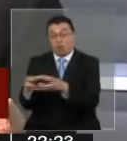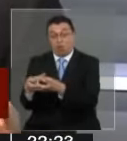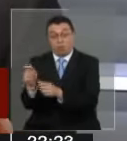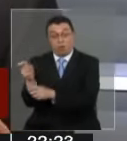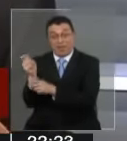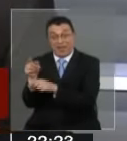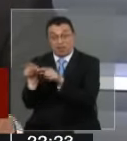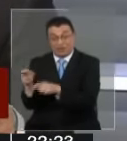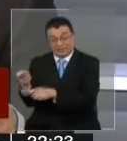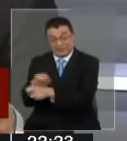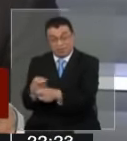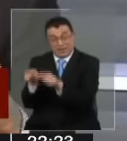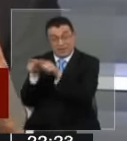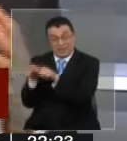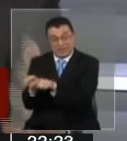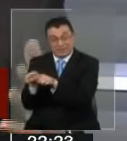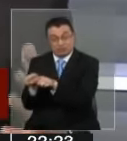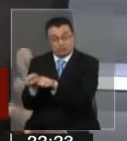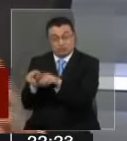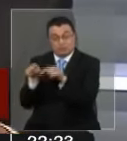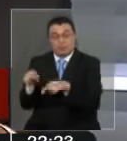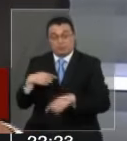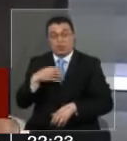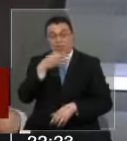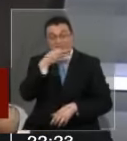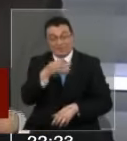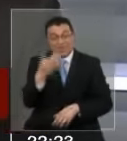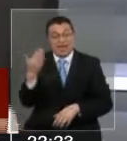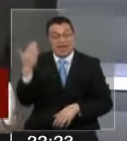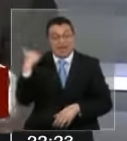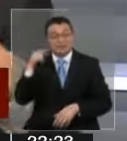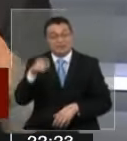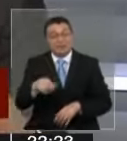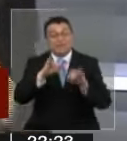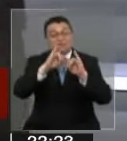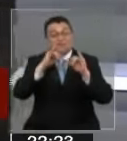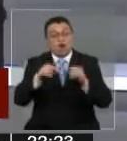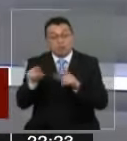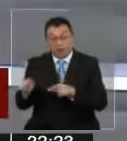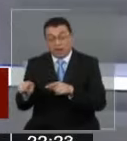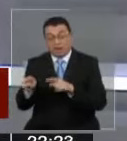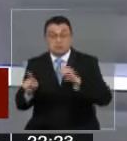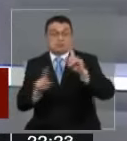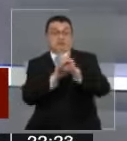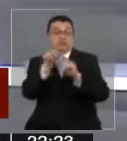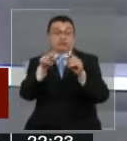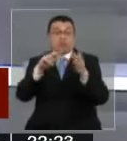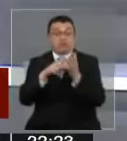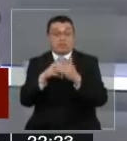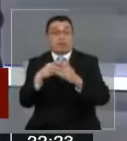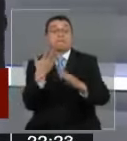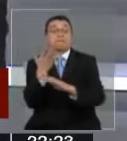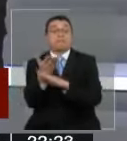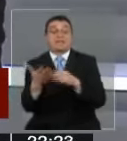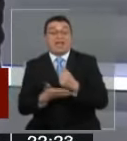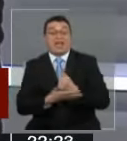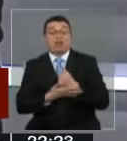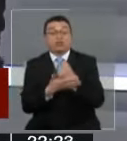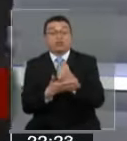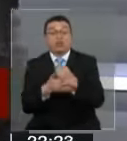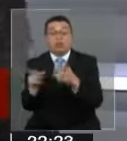entorno económico. Y lo que yo quería decir antes es que la forma en que ellos reaccionan a ese problema para pedir ayuda, al final